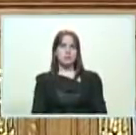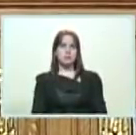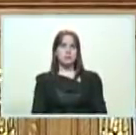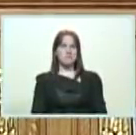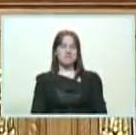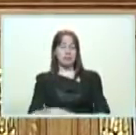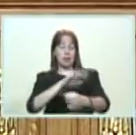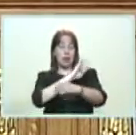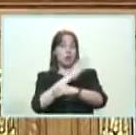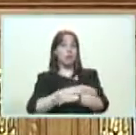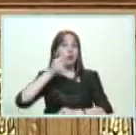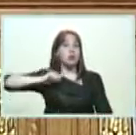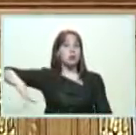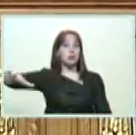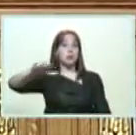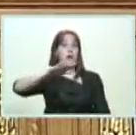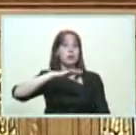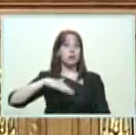El poder del pueblo.